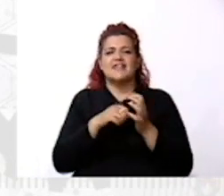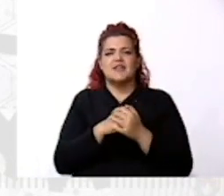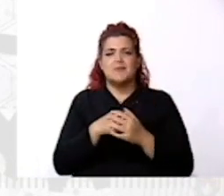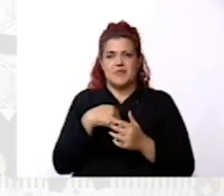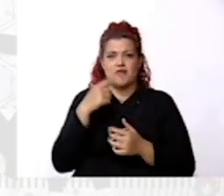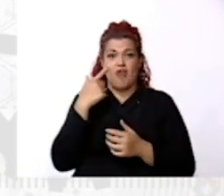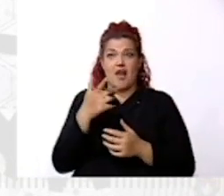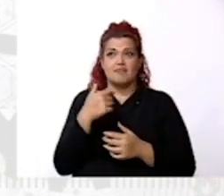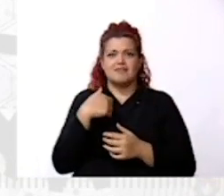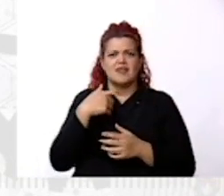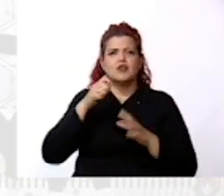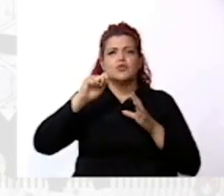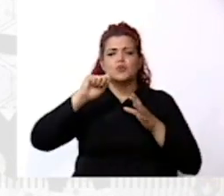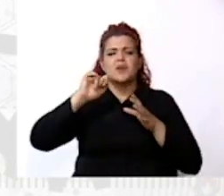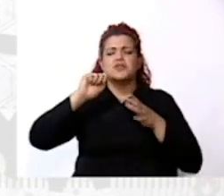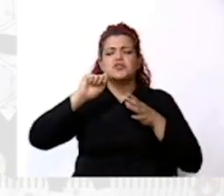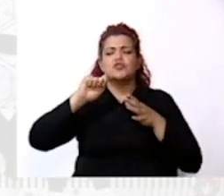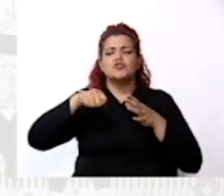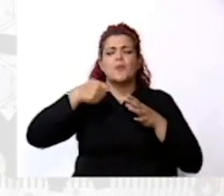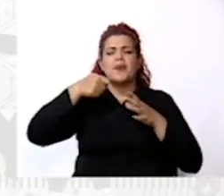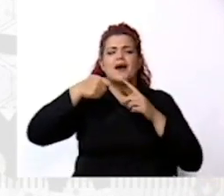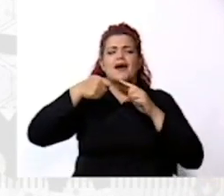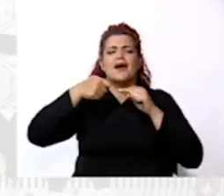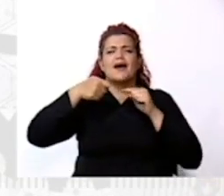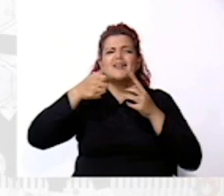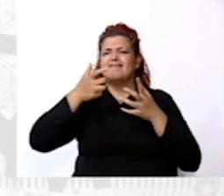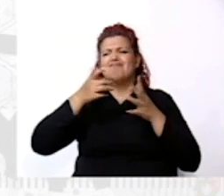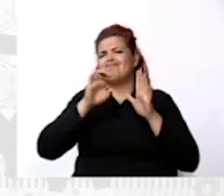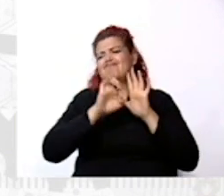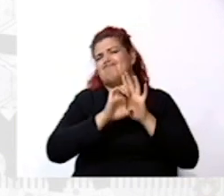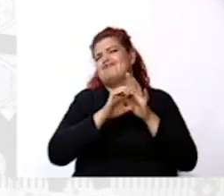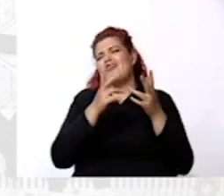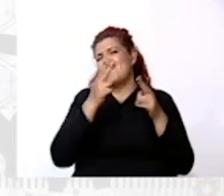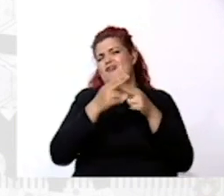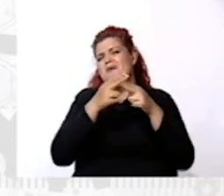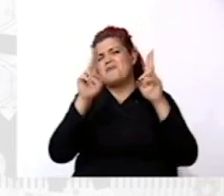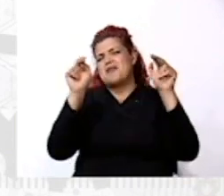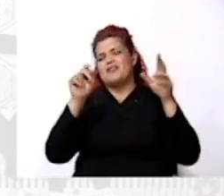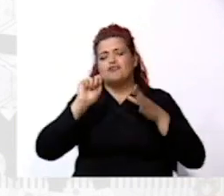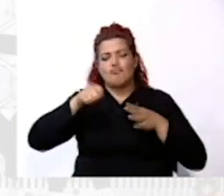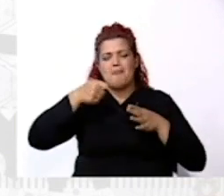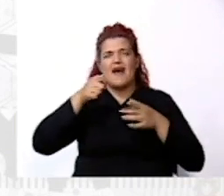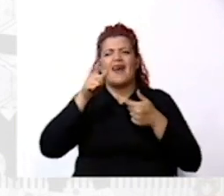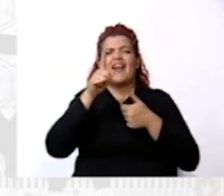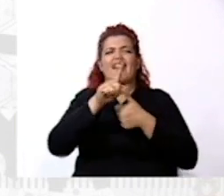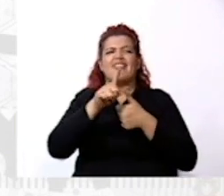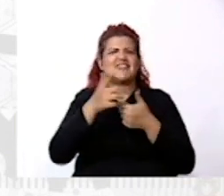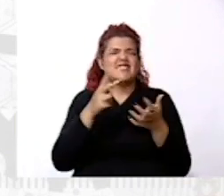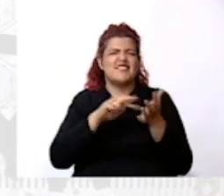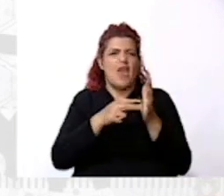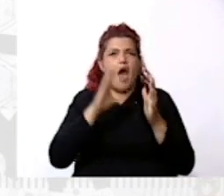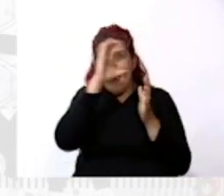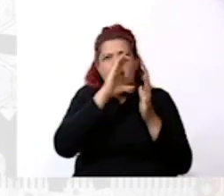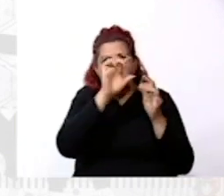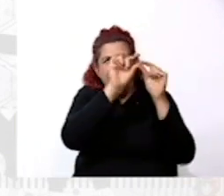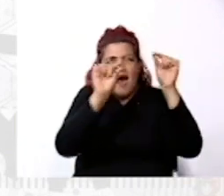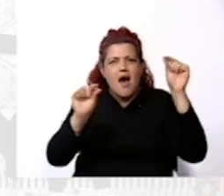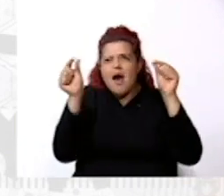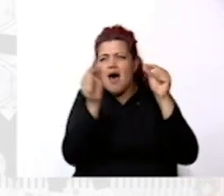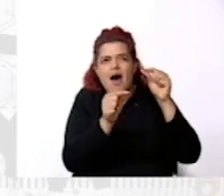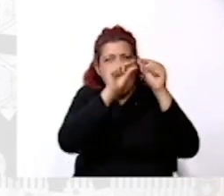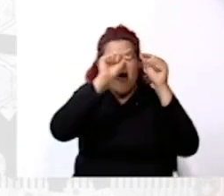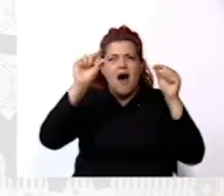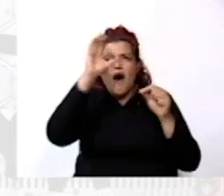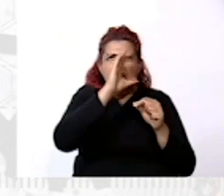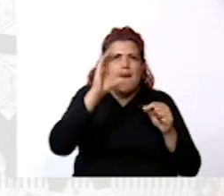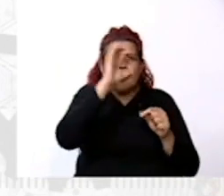una sopa de letras y en ella ustedes van a tener un minuto para identificar palabras claves que